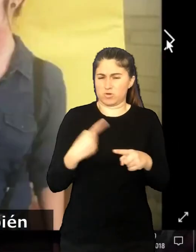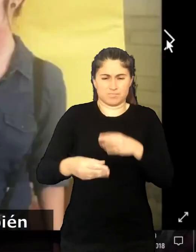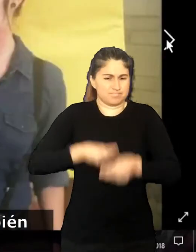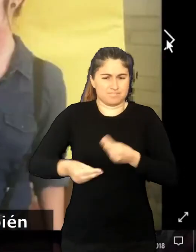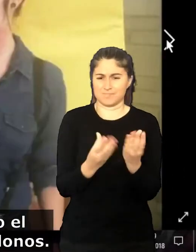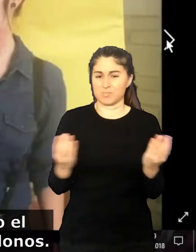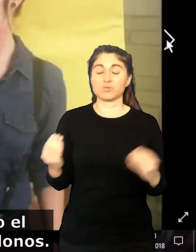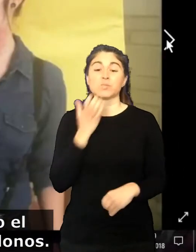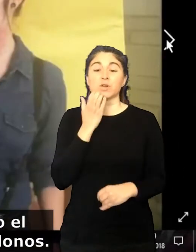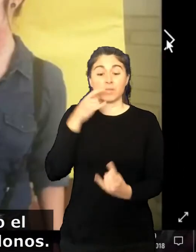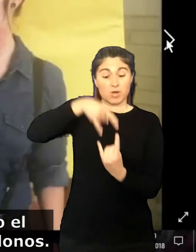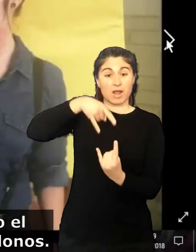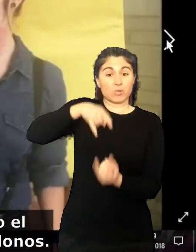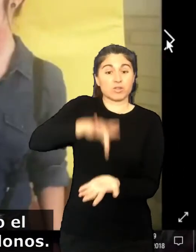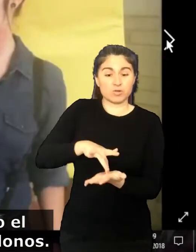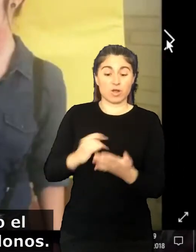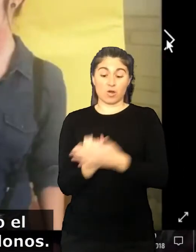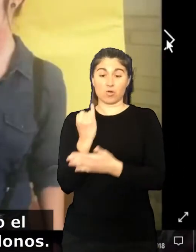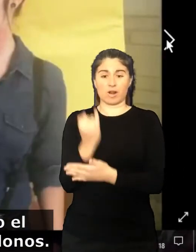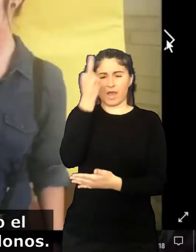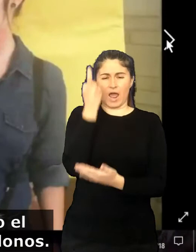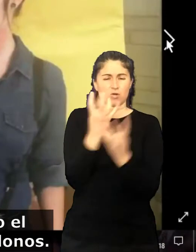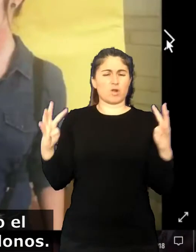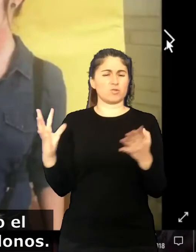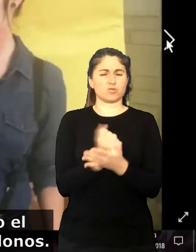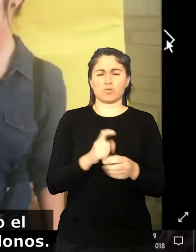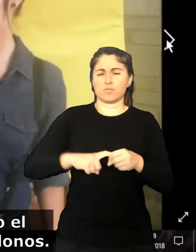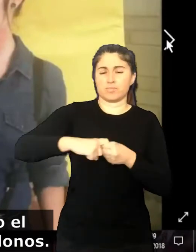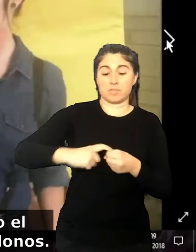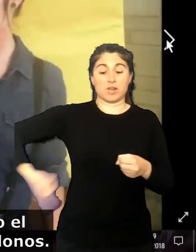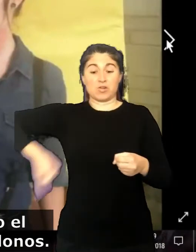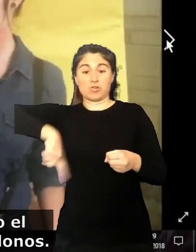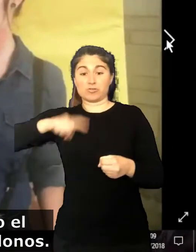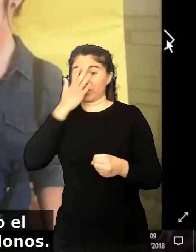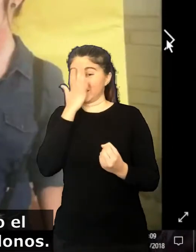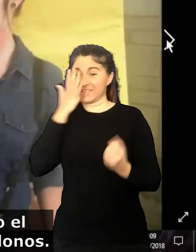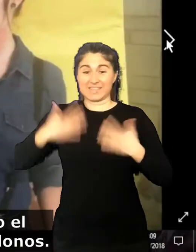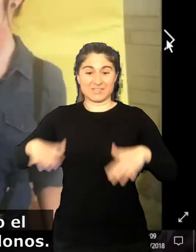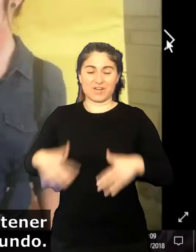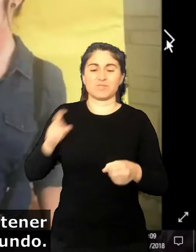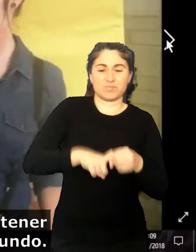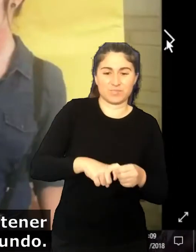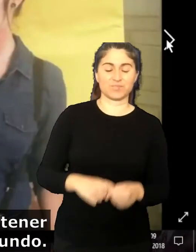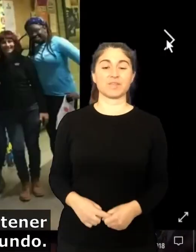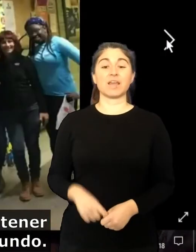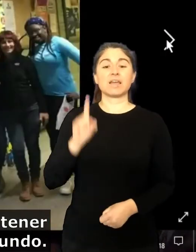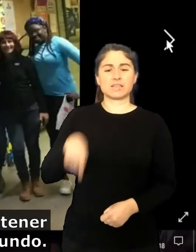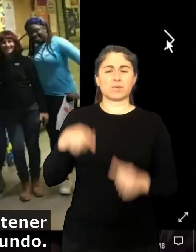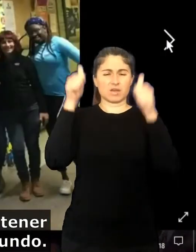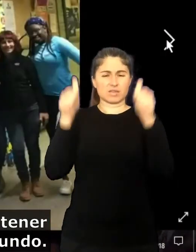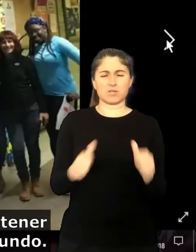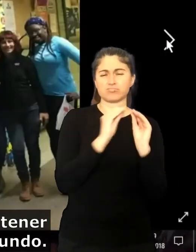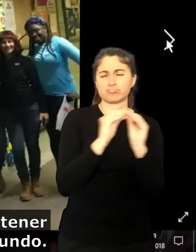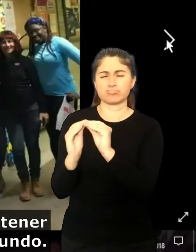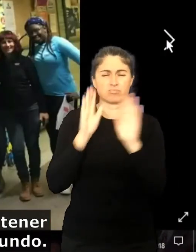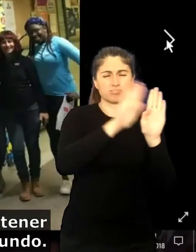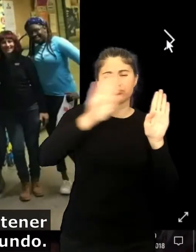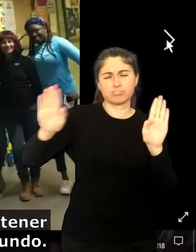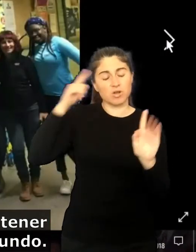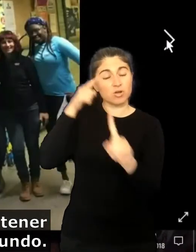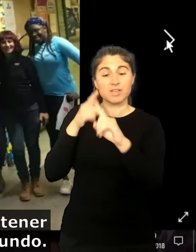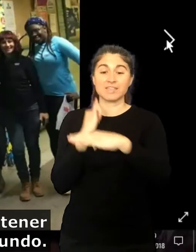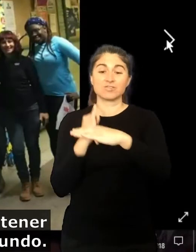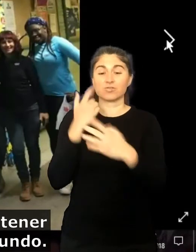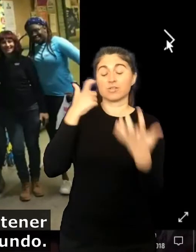cosas en Halloween hub unas jornadas con todo el alumnado y nosotras participamos disfrazándonos también hemos realizado cartelería para